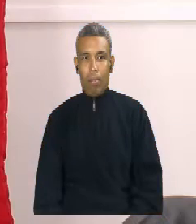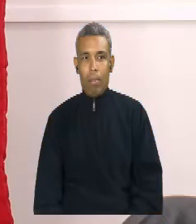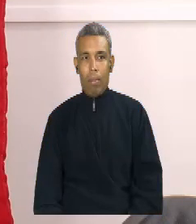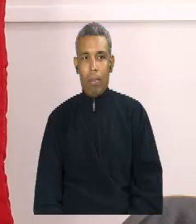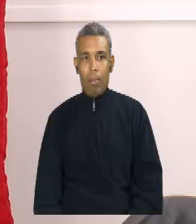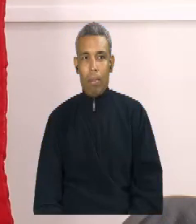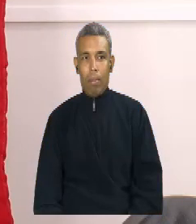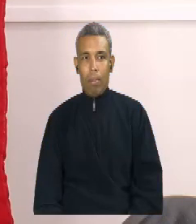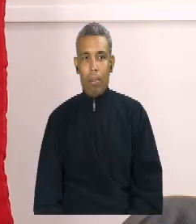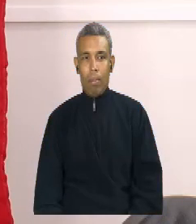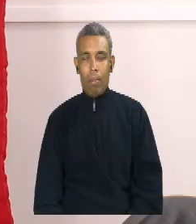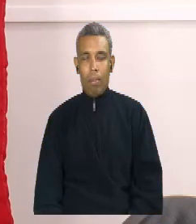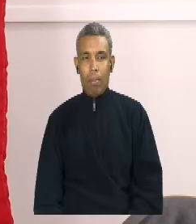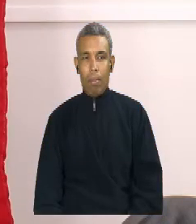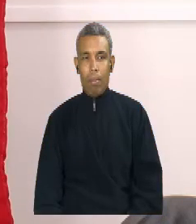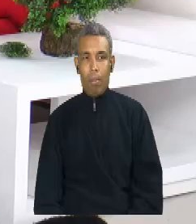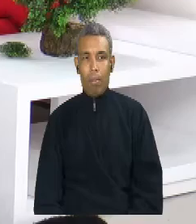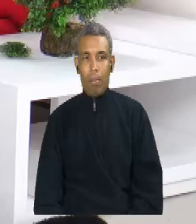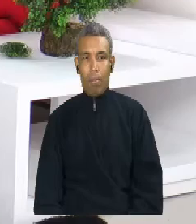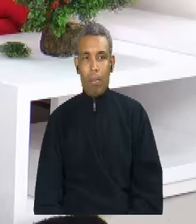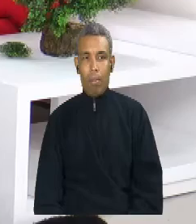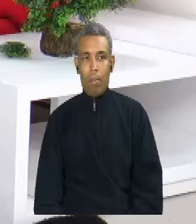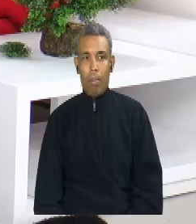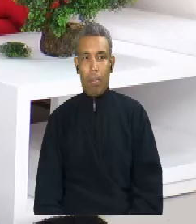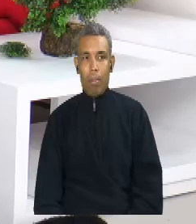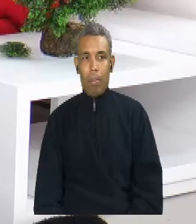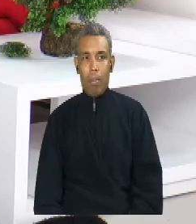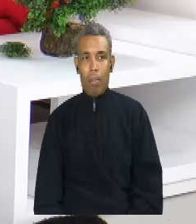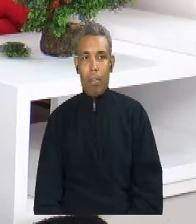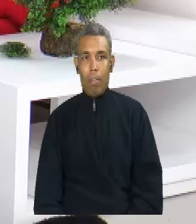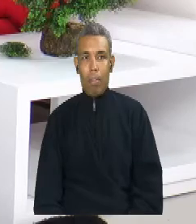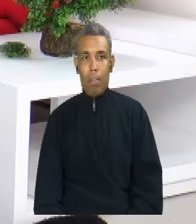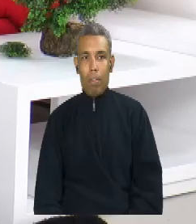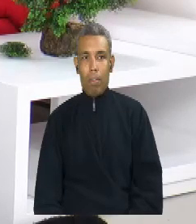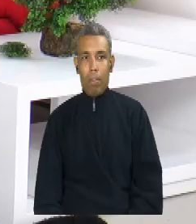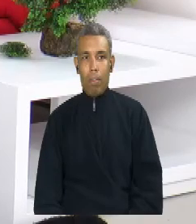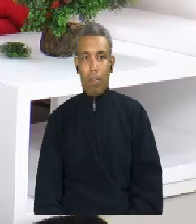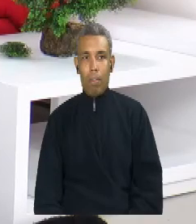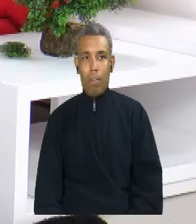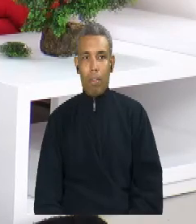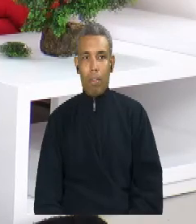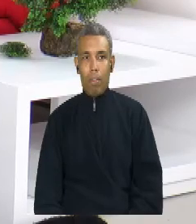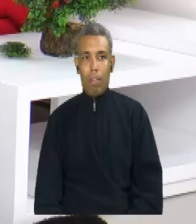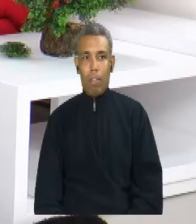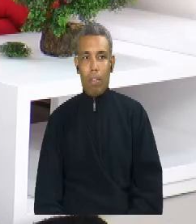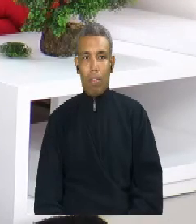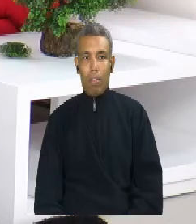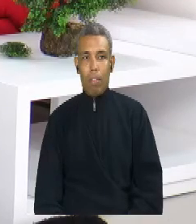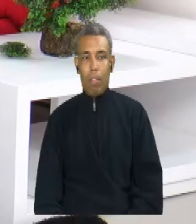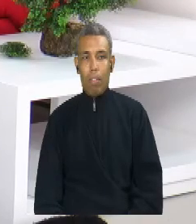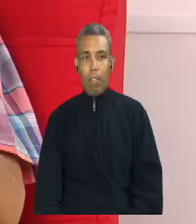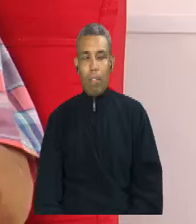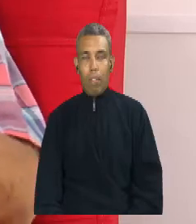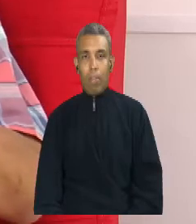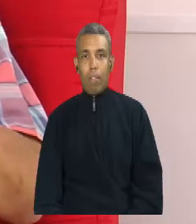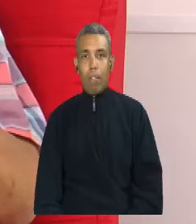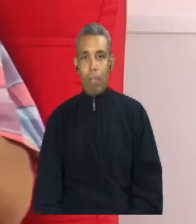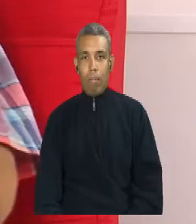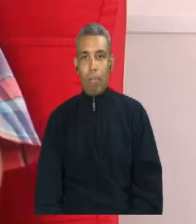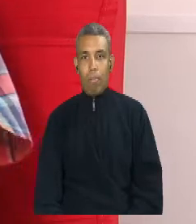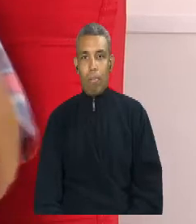tremendo mensaje si el propósito pero pero lo que queríamos mostrar es